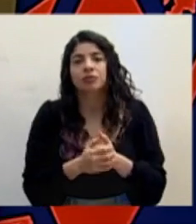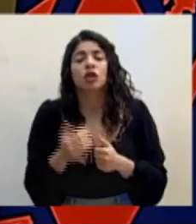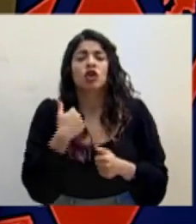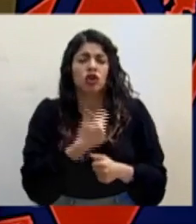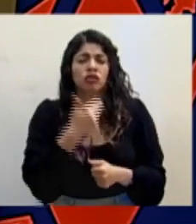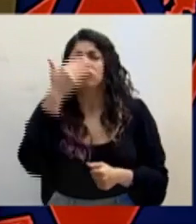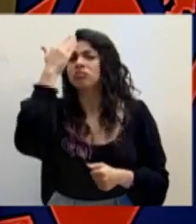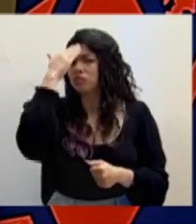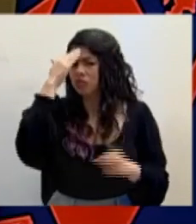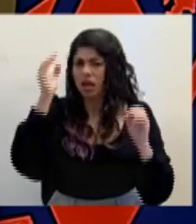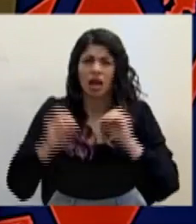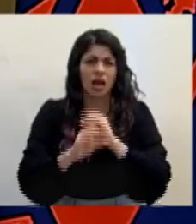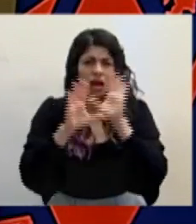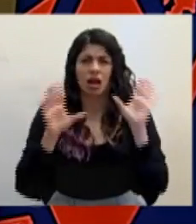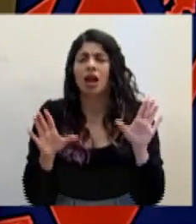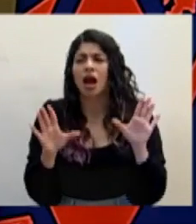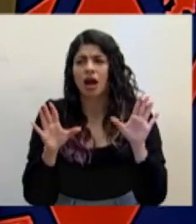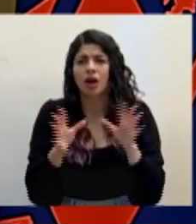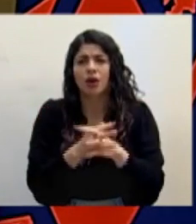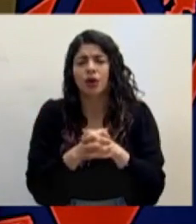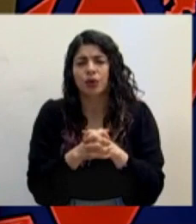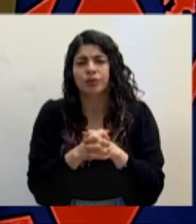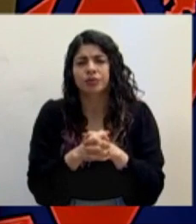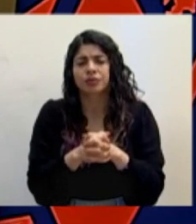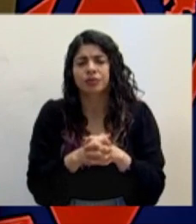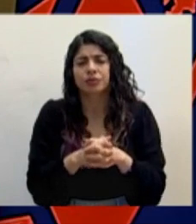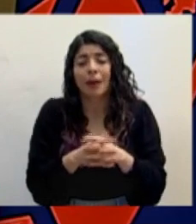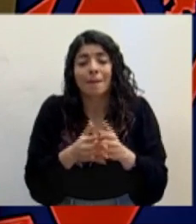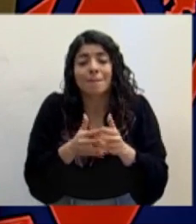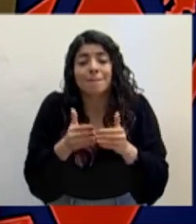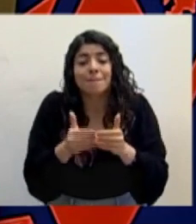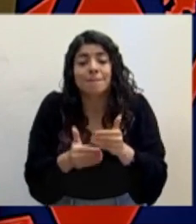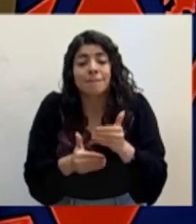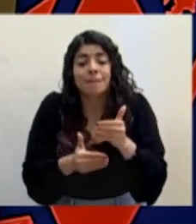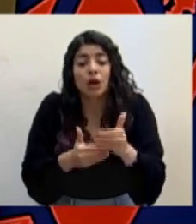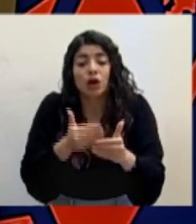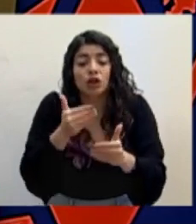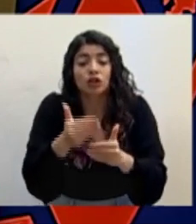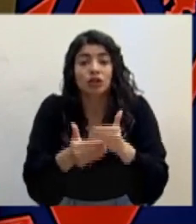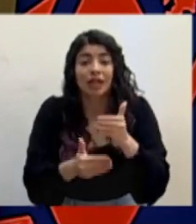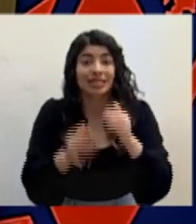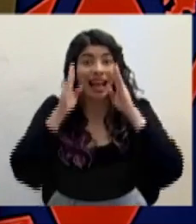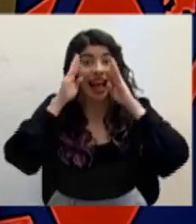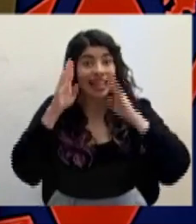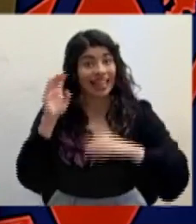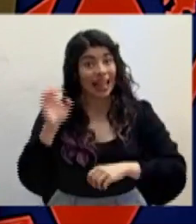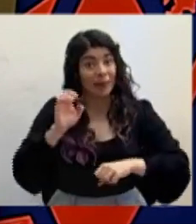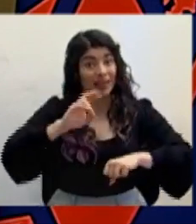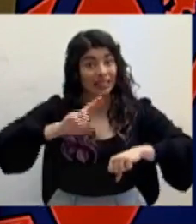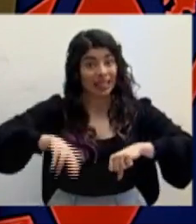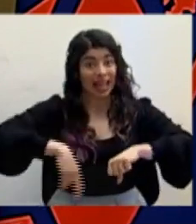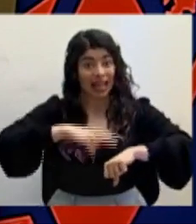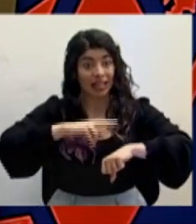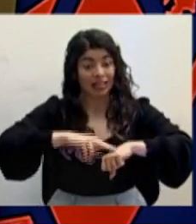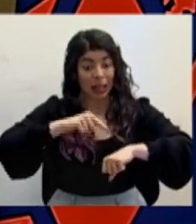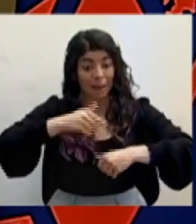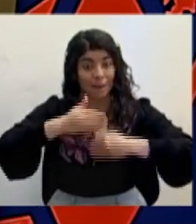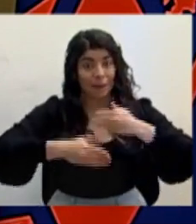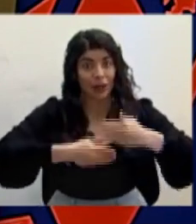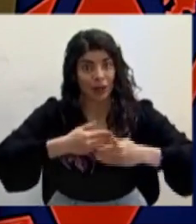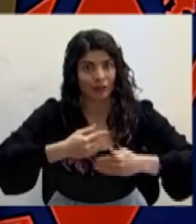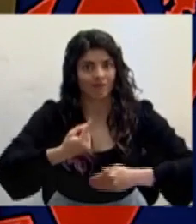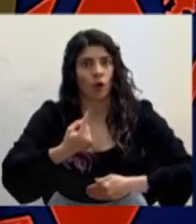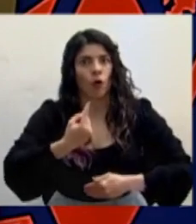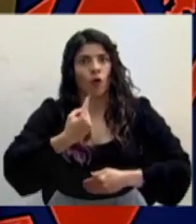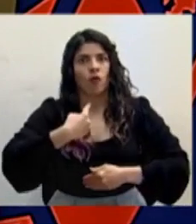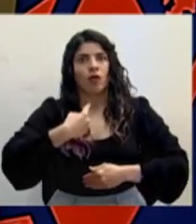claridad en todo caso que el proceso de atención de una emergencia nacional nos obliga a hacer